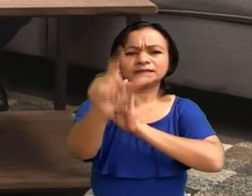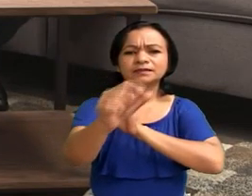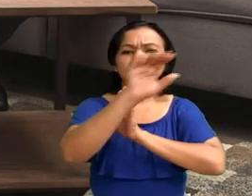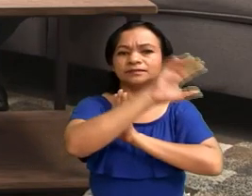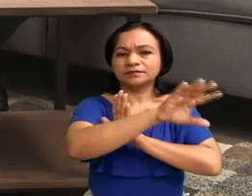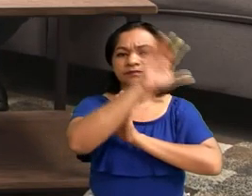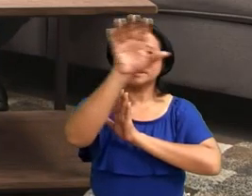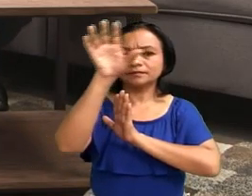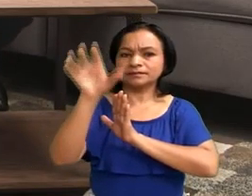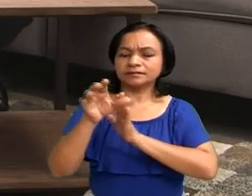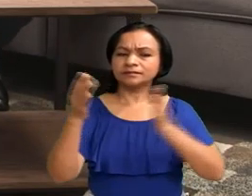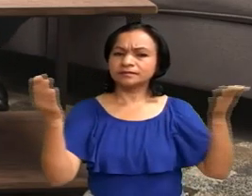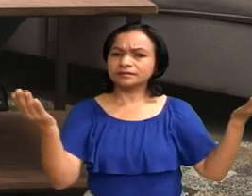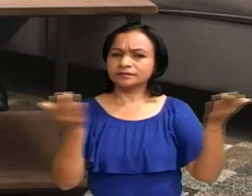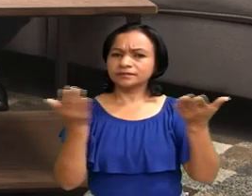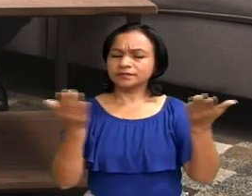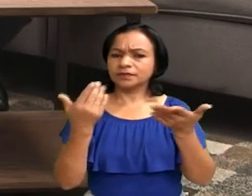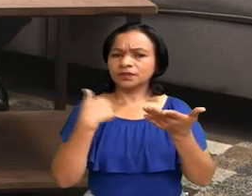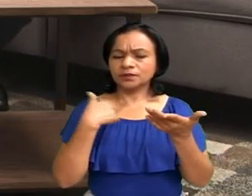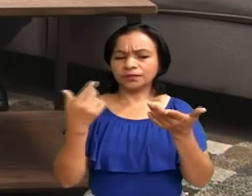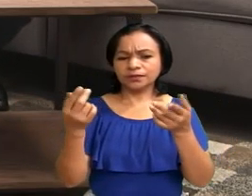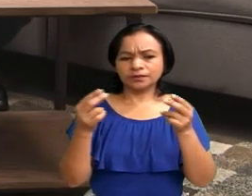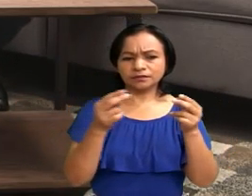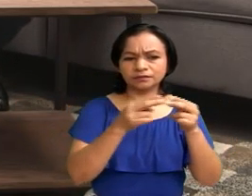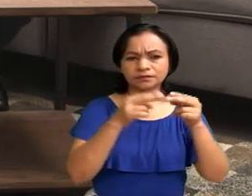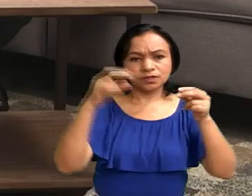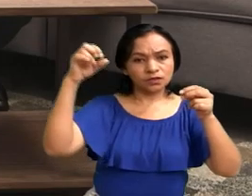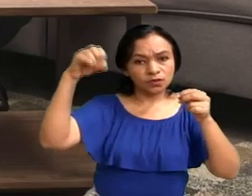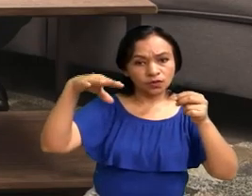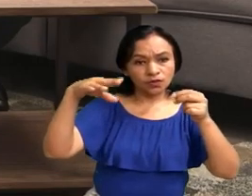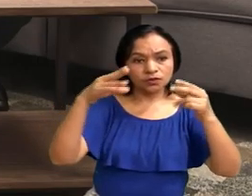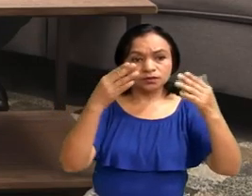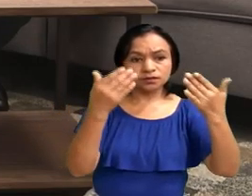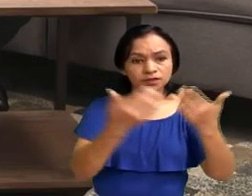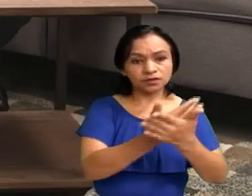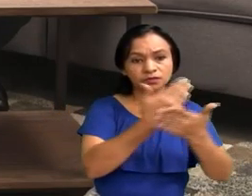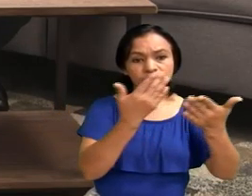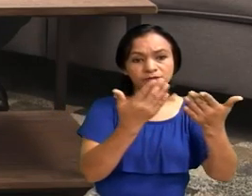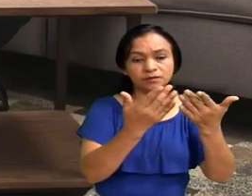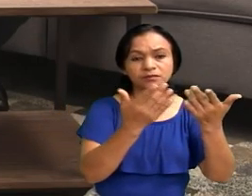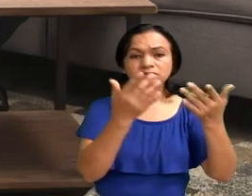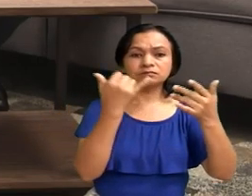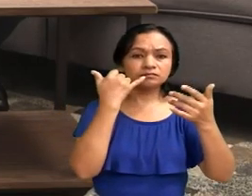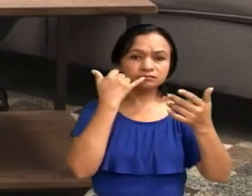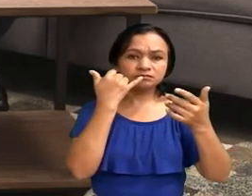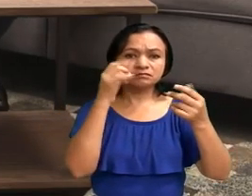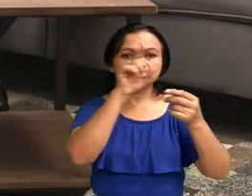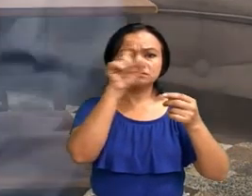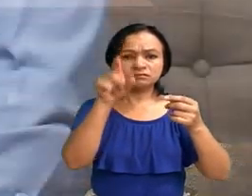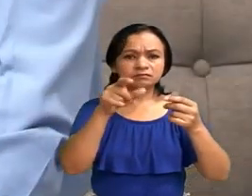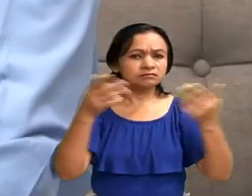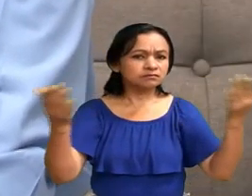esta dinámica y cómo se da este binomio energía eléctrica y también las nuevas tecnologías o la fibra?